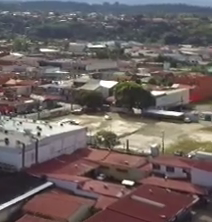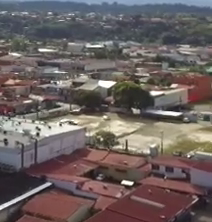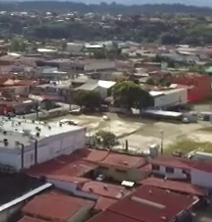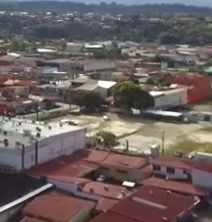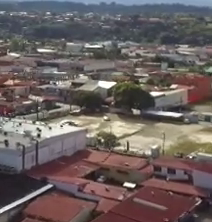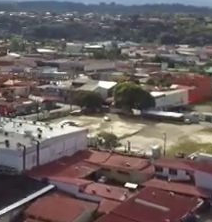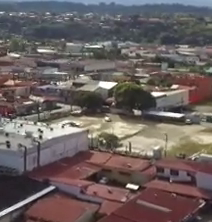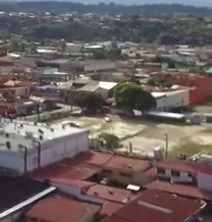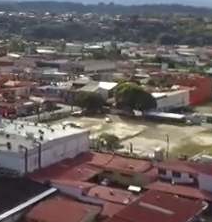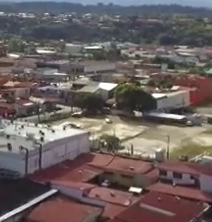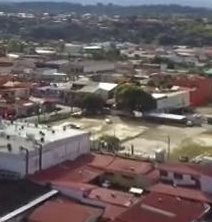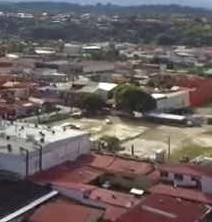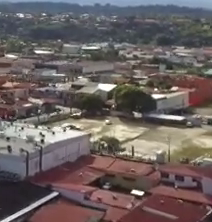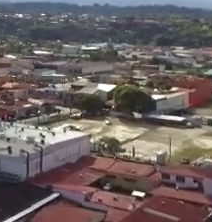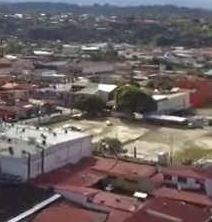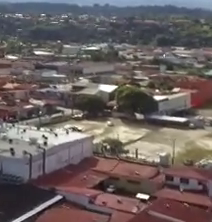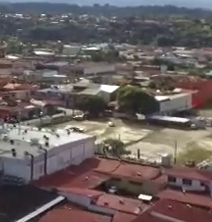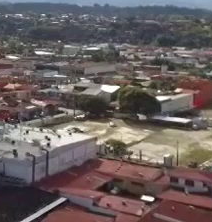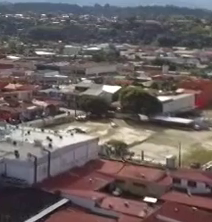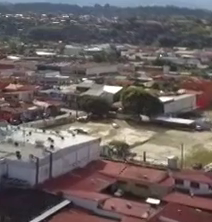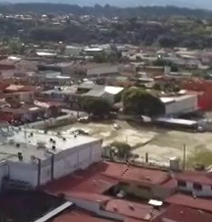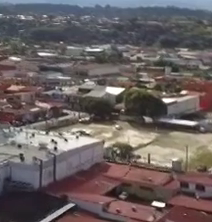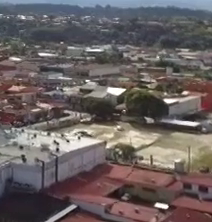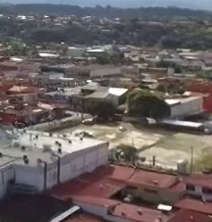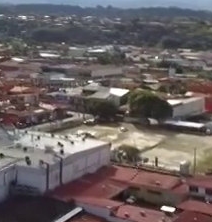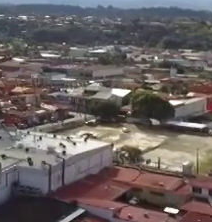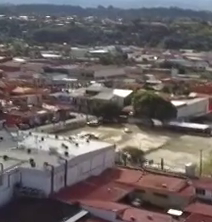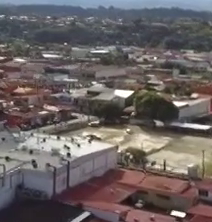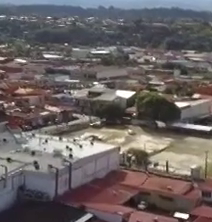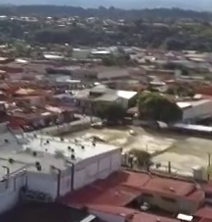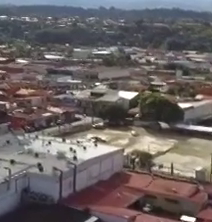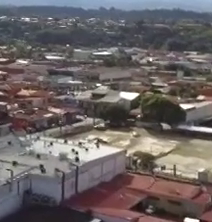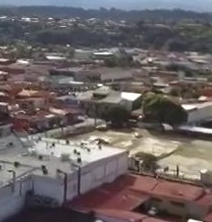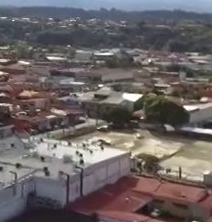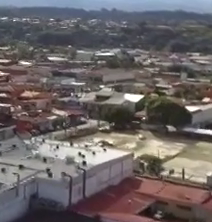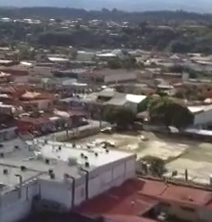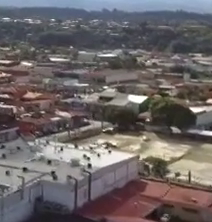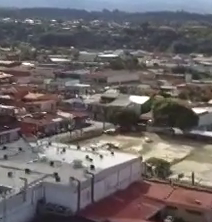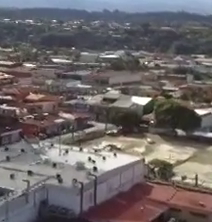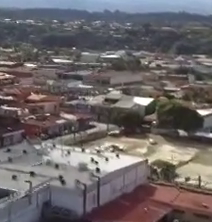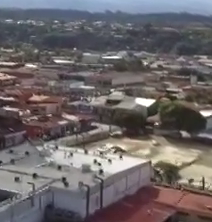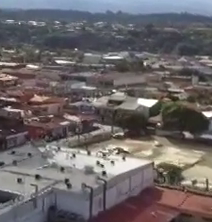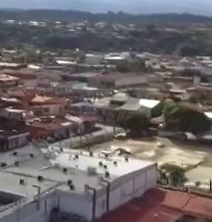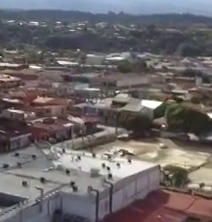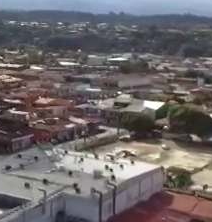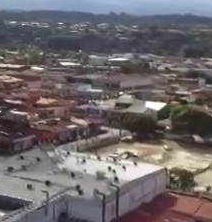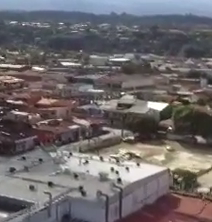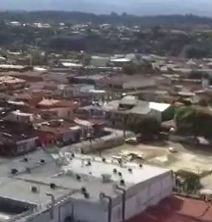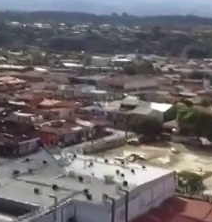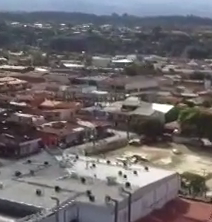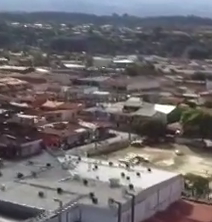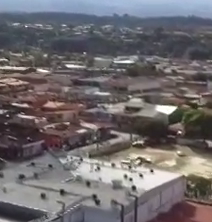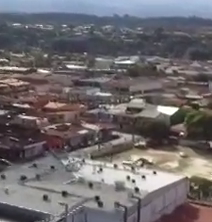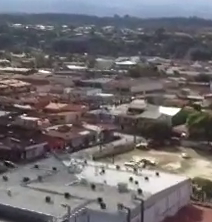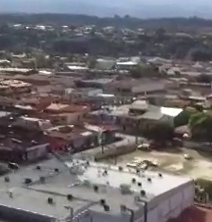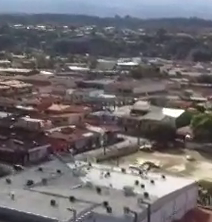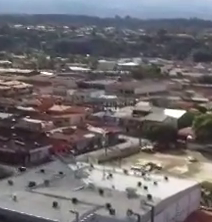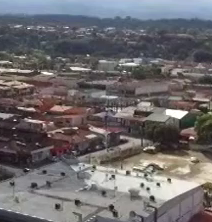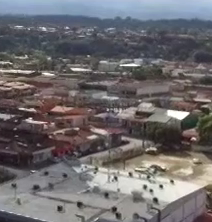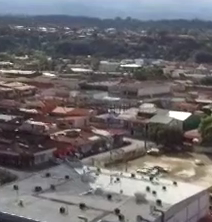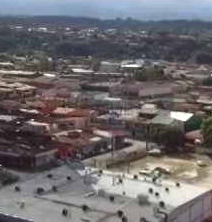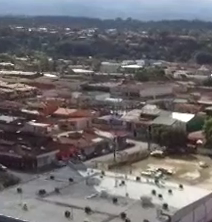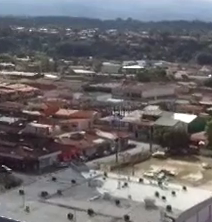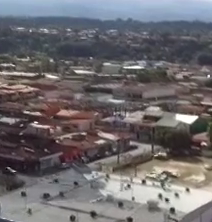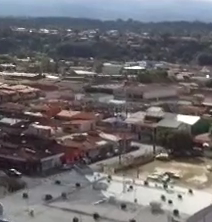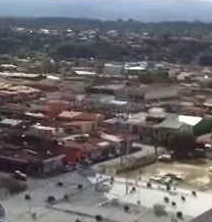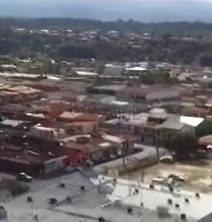poder anunciar variantes en la estrategia que libra el país contra el COVID-19 el próximo lunes y que podría darle